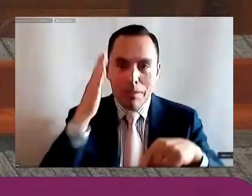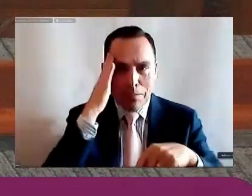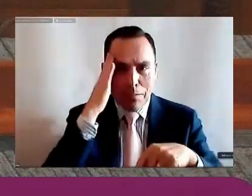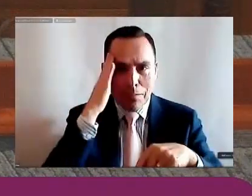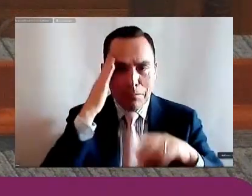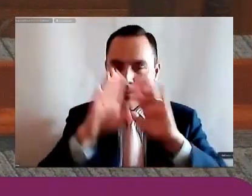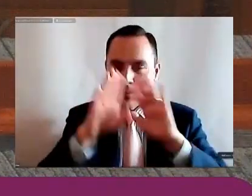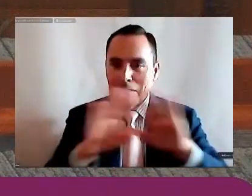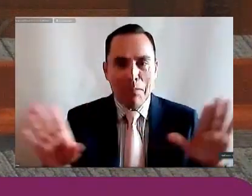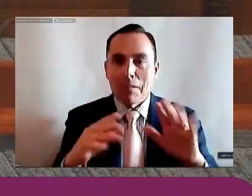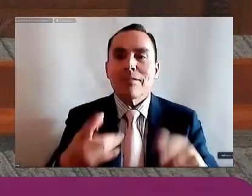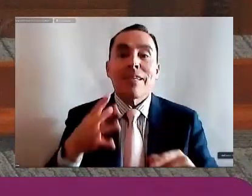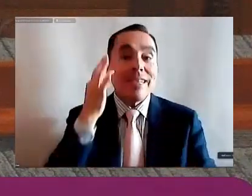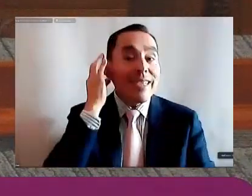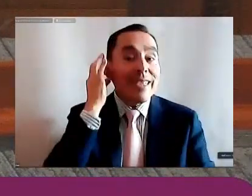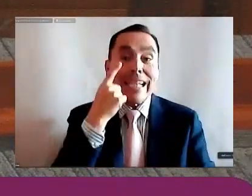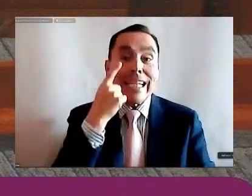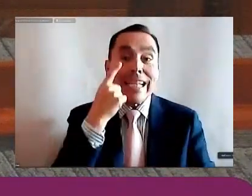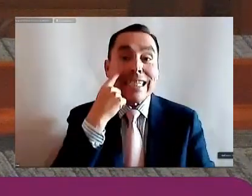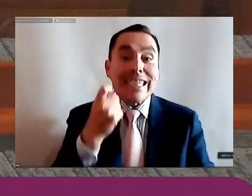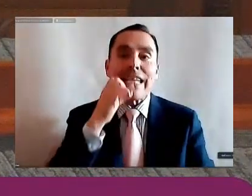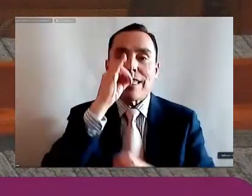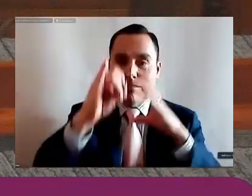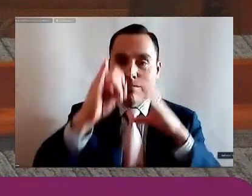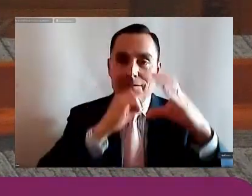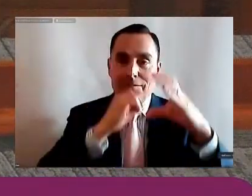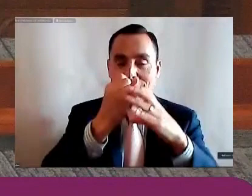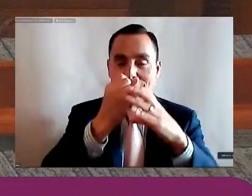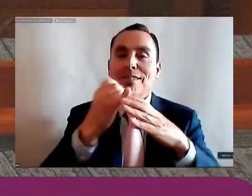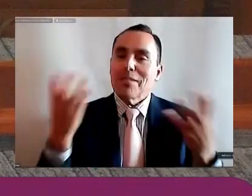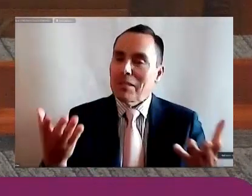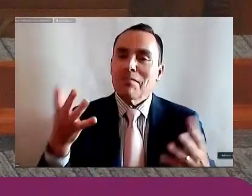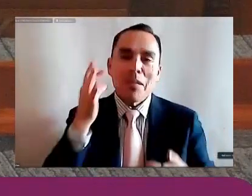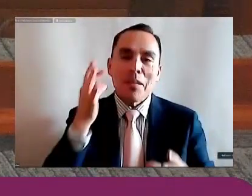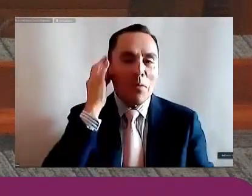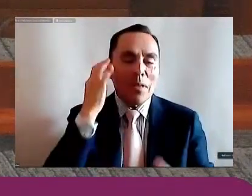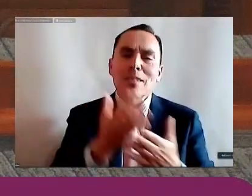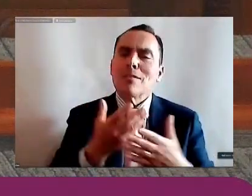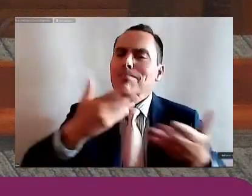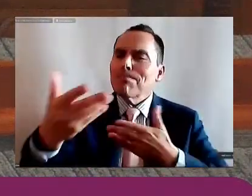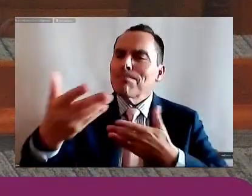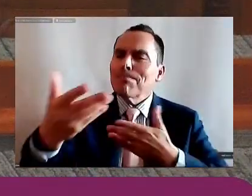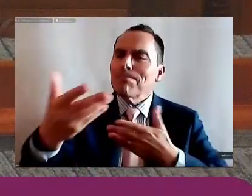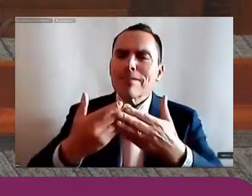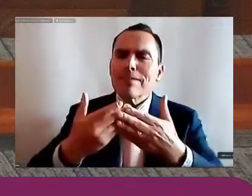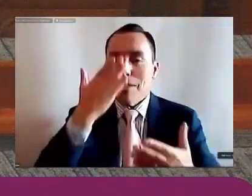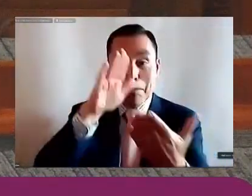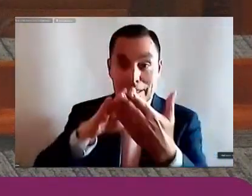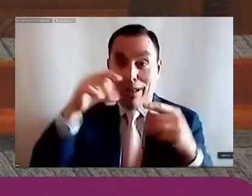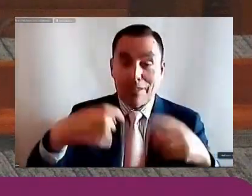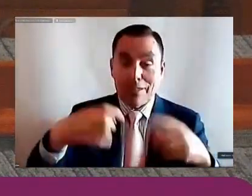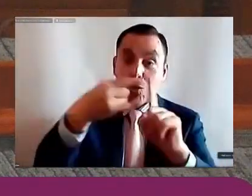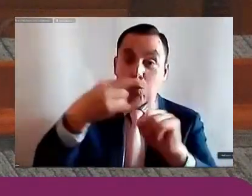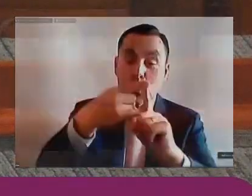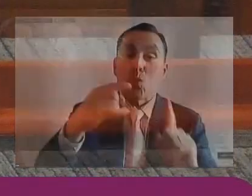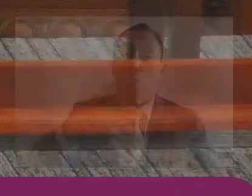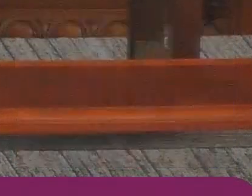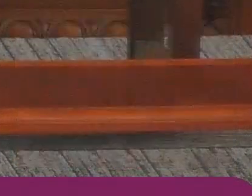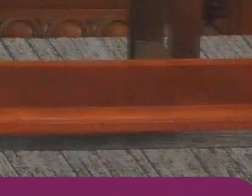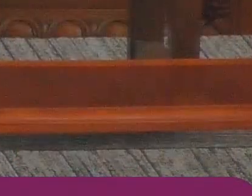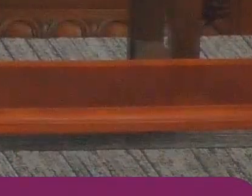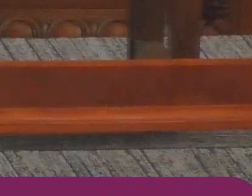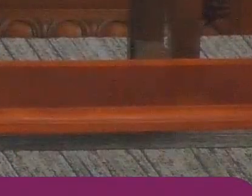Mujer. Agradecemos a quienes participaron de manera presencial por Zoom y por el canal de televisión del Poder